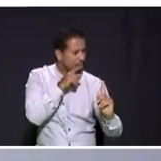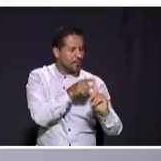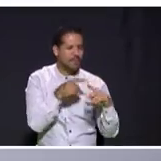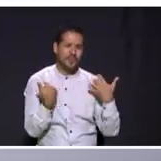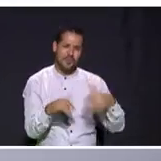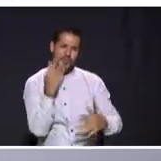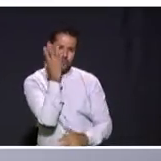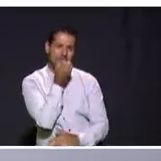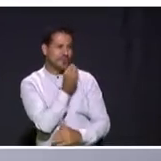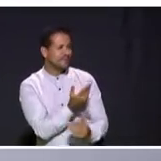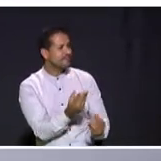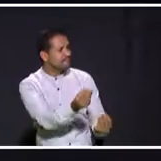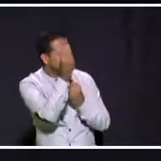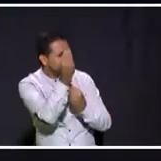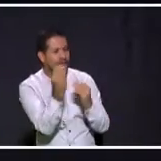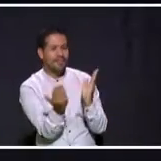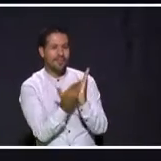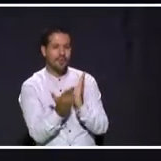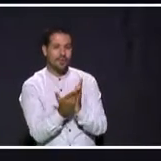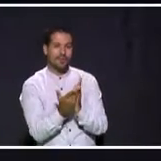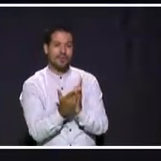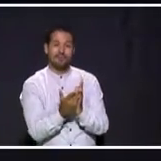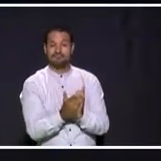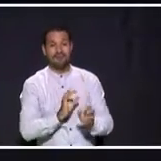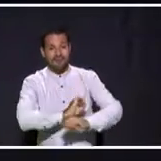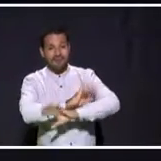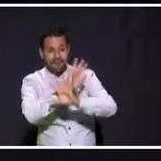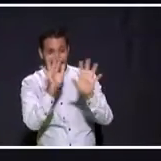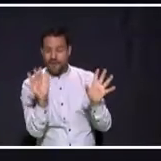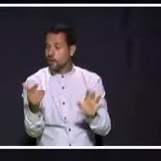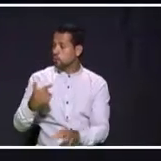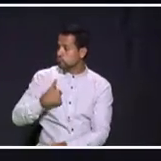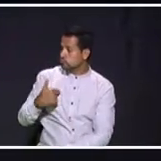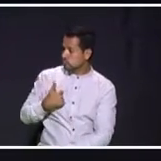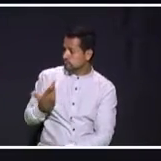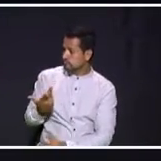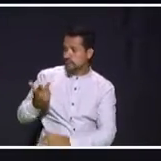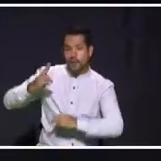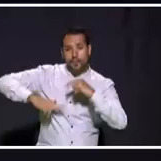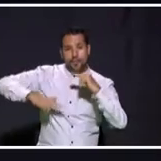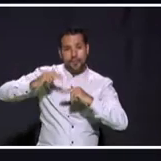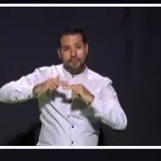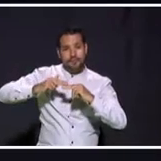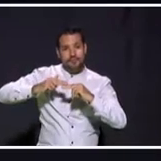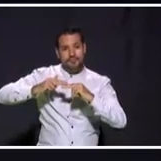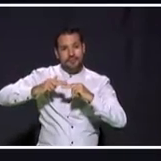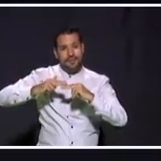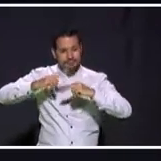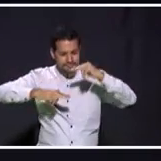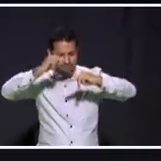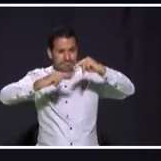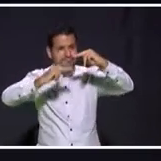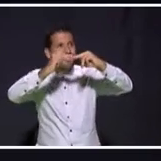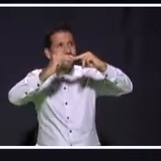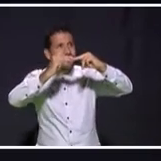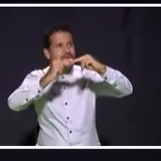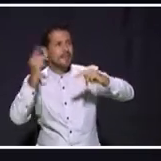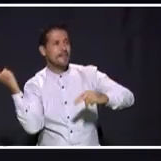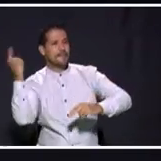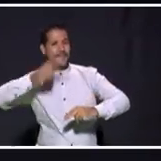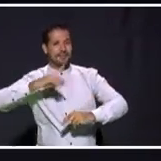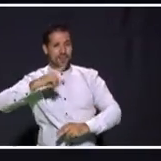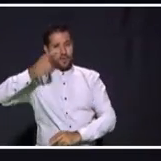bonito desde lo educativo exactamente yo voy ahí a construir sobre lo construido y lo que hicieron los jueces fue ordenarle a la gobernación